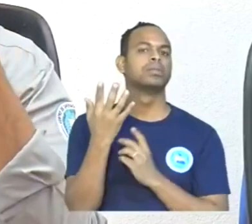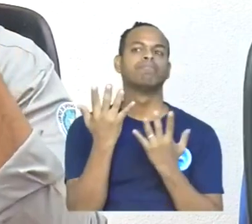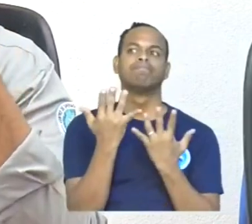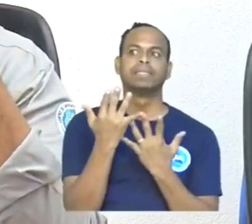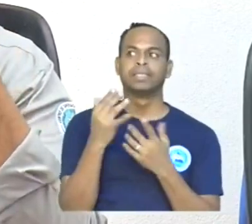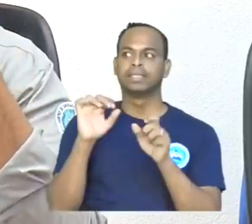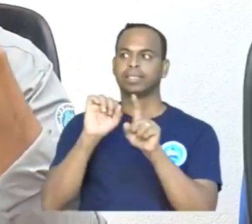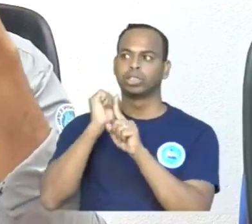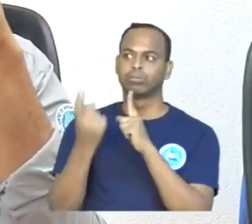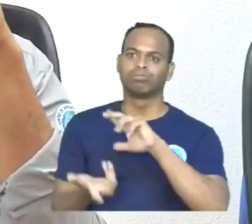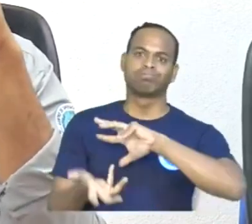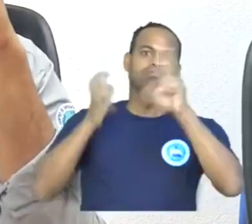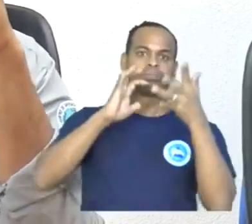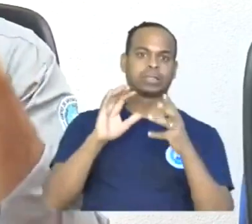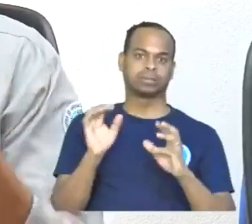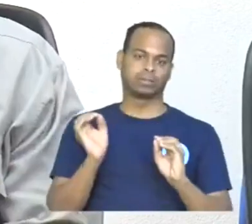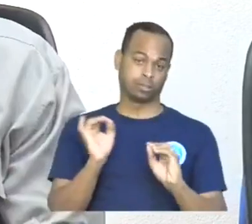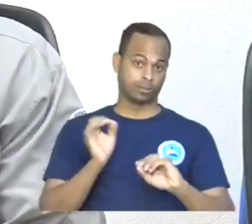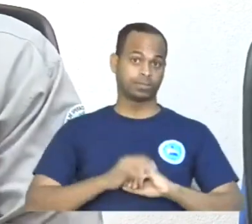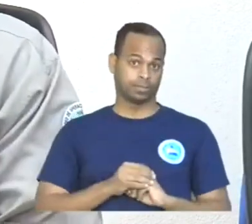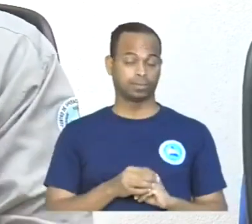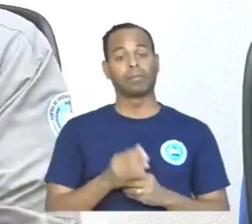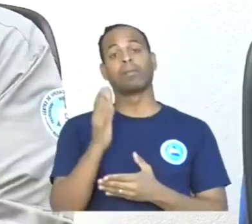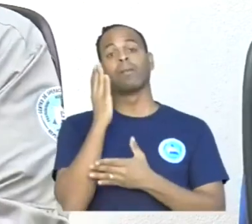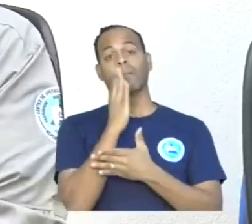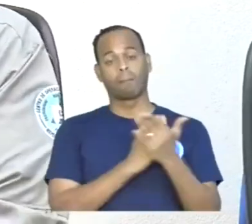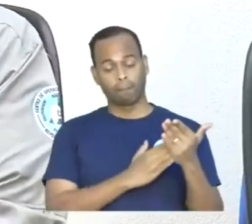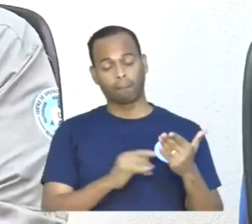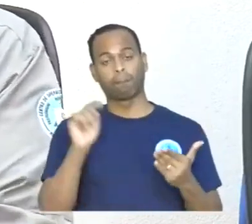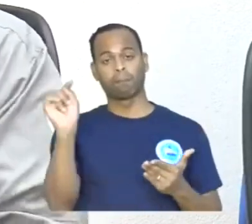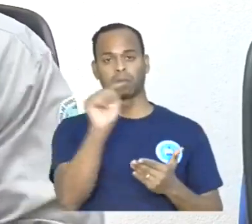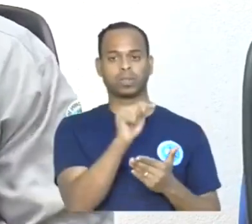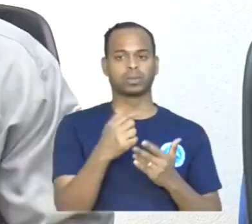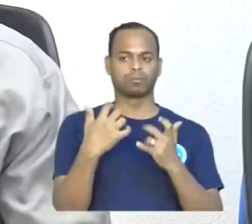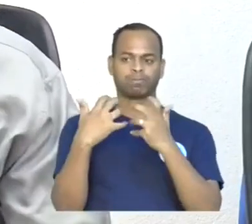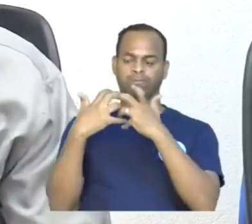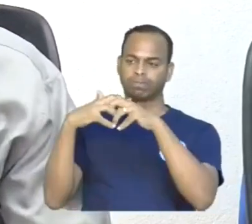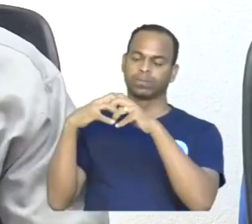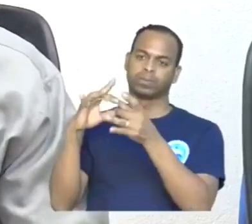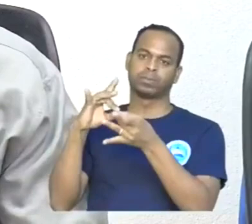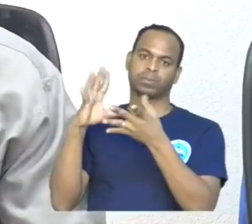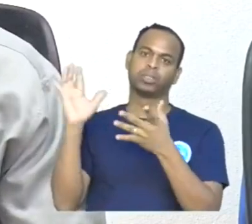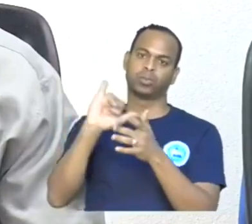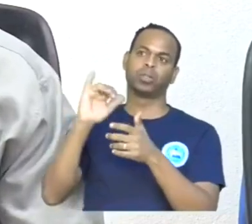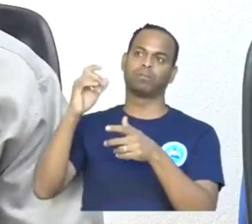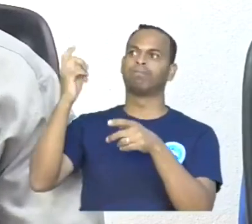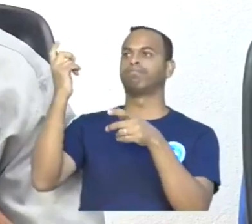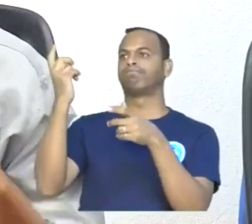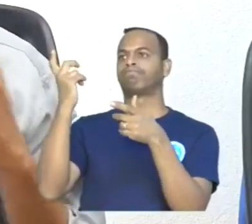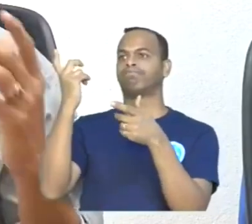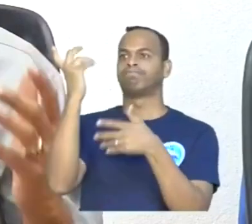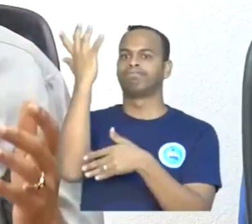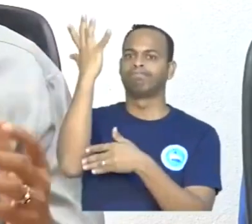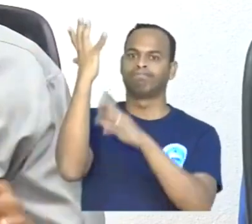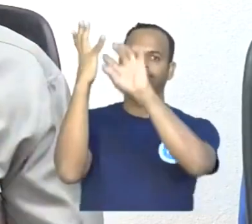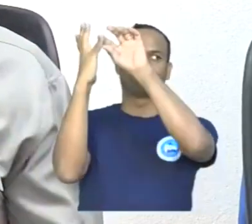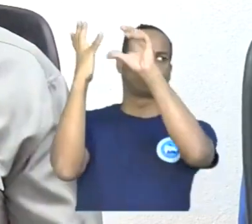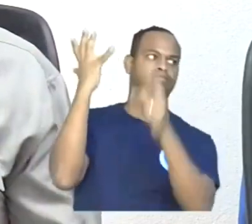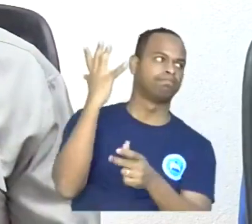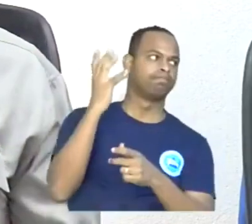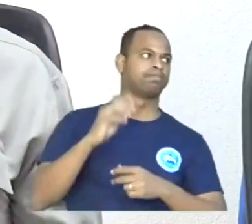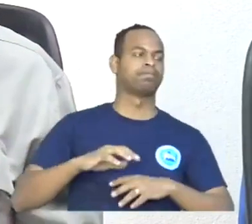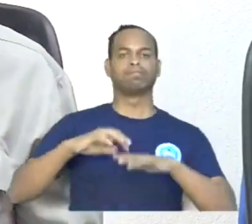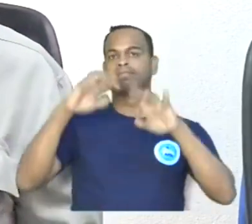que lamentar y de averías. Otros, naturalmente, salen fuera de servicio por la misma avería que provocan las lluvias